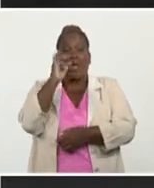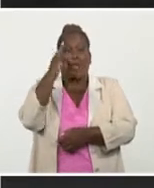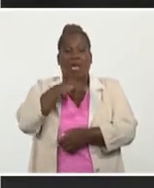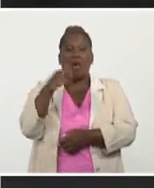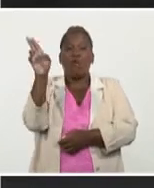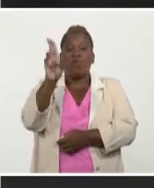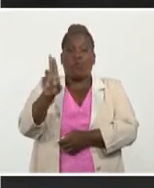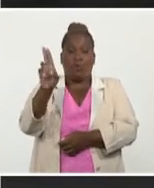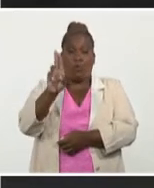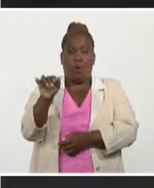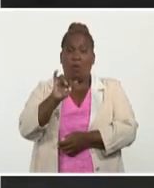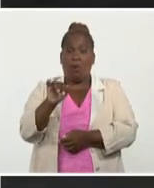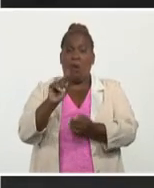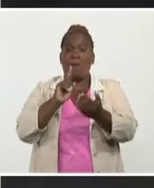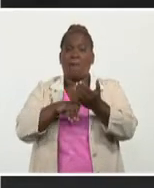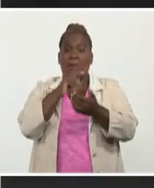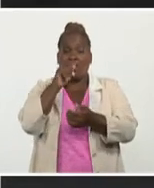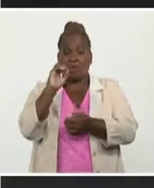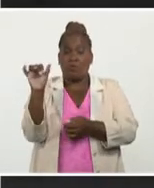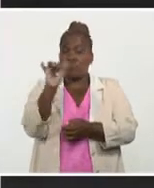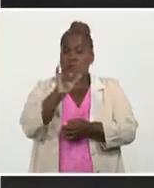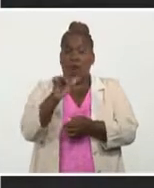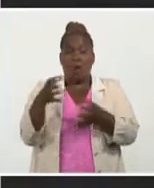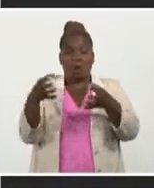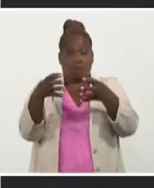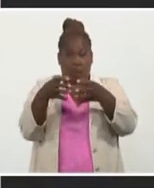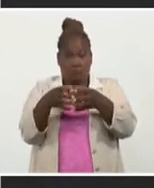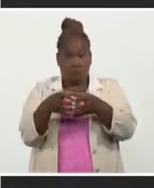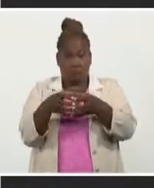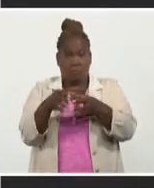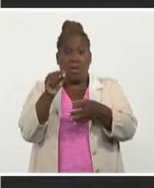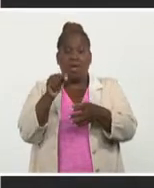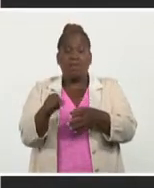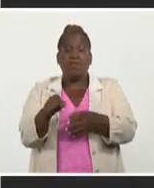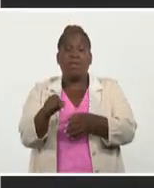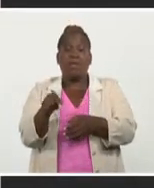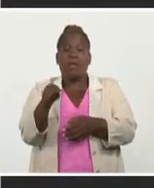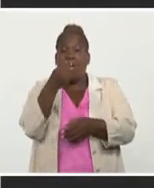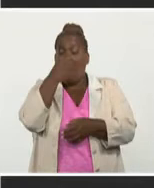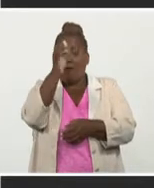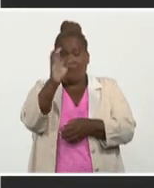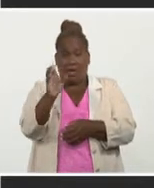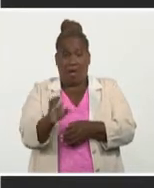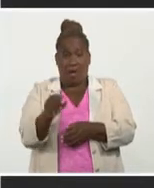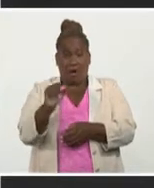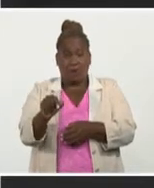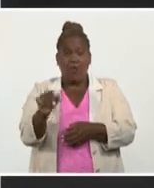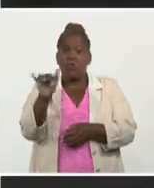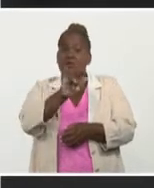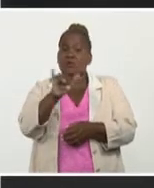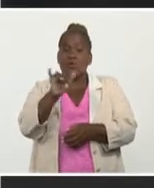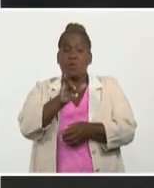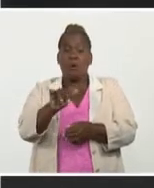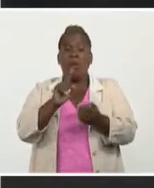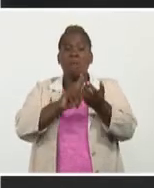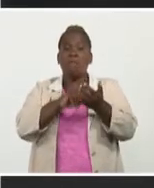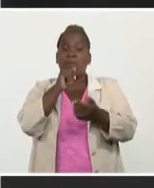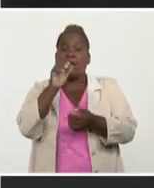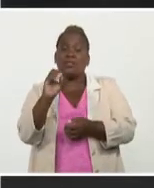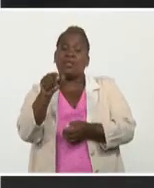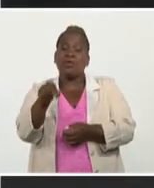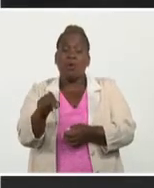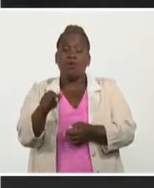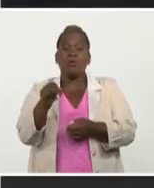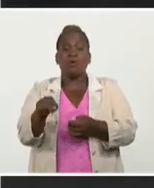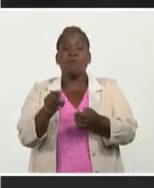entre otros. También la Unión Nacional Africana de Zimbabue, Frente Patriótico, expresó su solidaridad con el partido y el pueblo cubano por